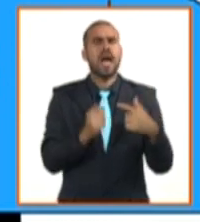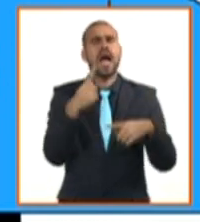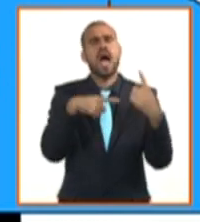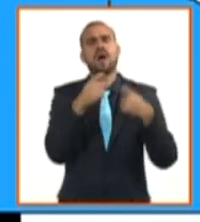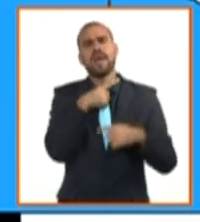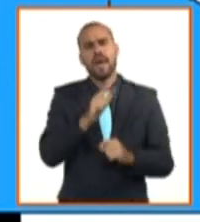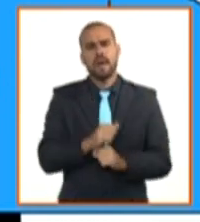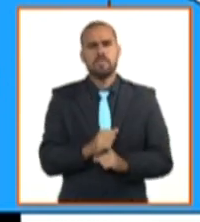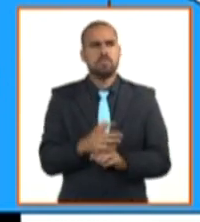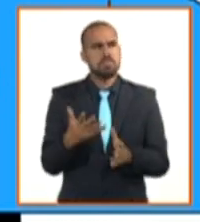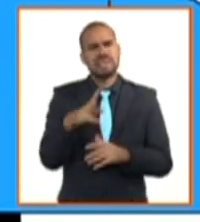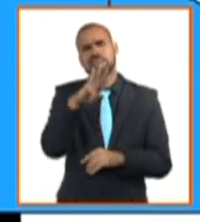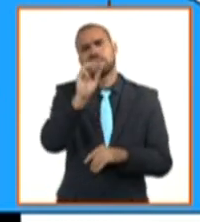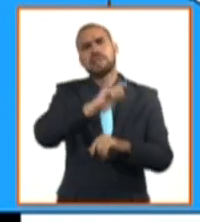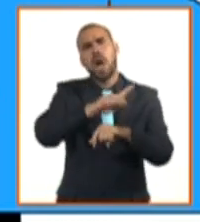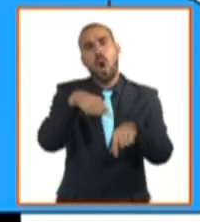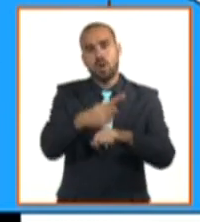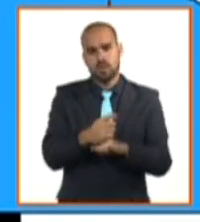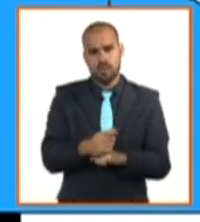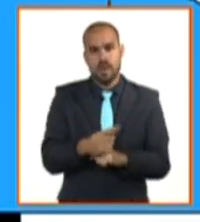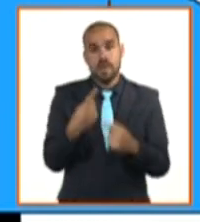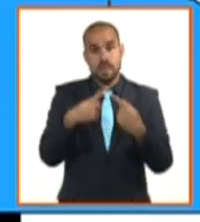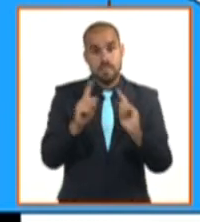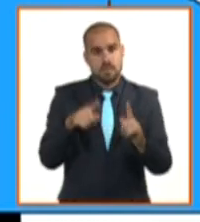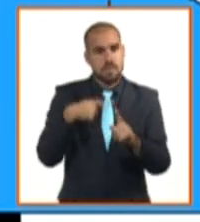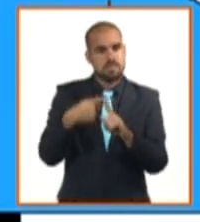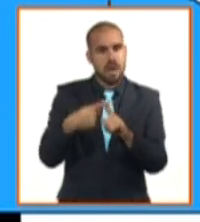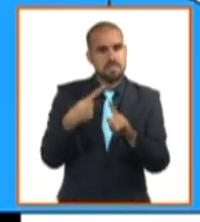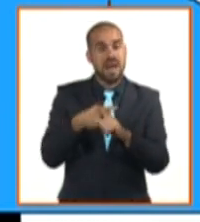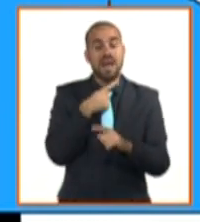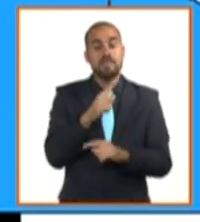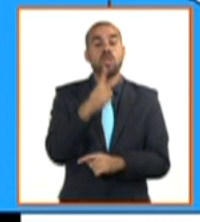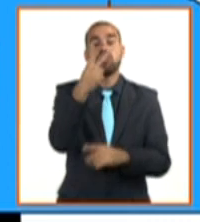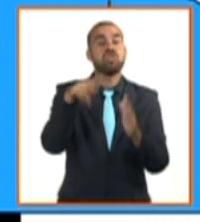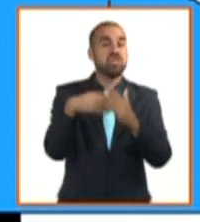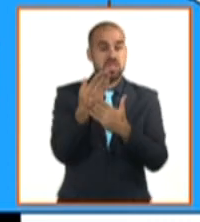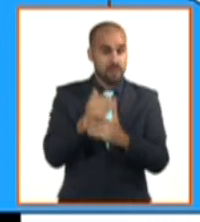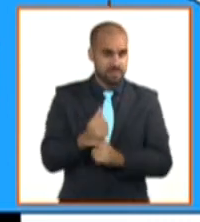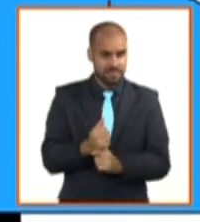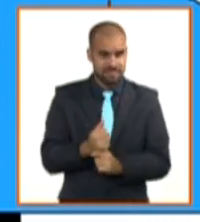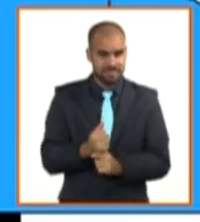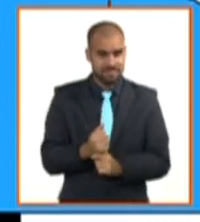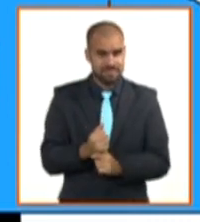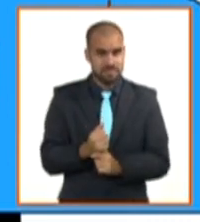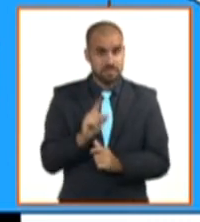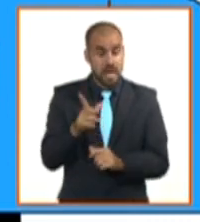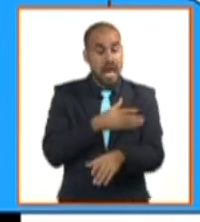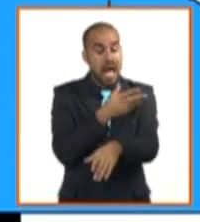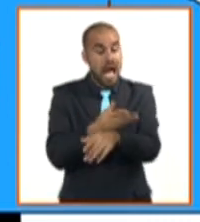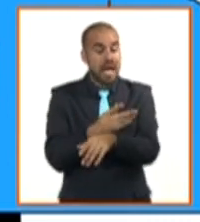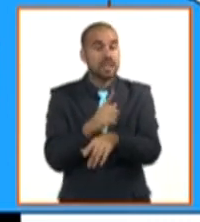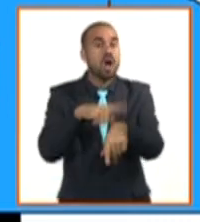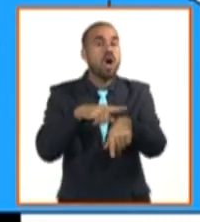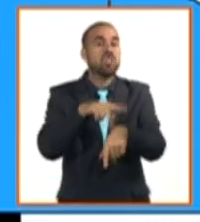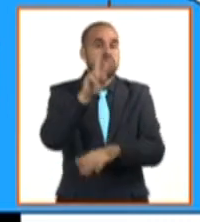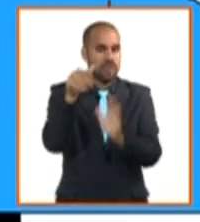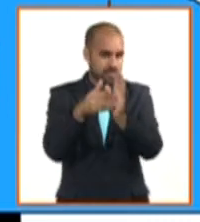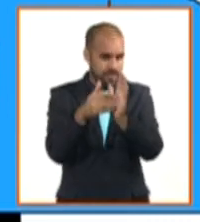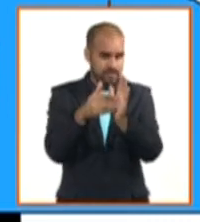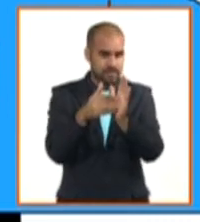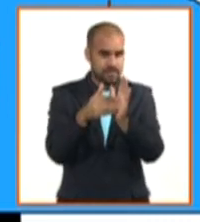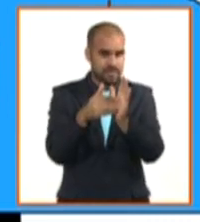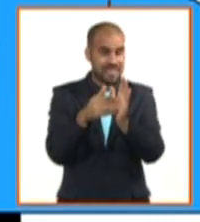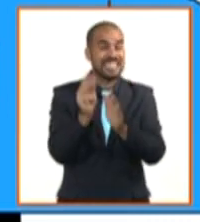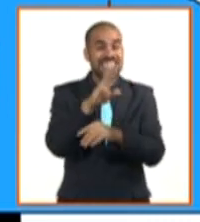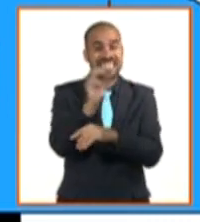30 horas pero ya le vamos sumando más en 48 horas de llegar a las 2 de la tarde hasta las 2 de la tarde se han acumulado hasta de 30 horas desde